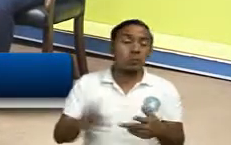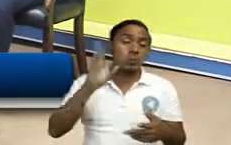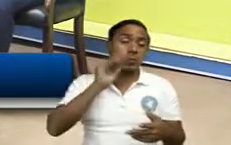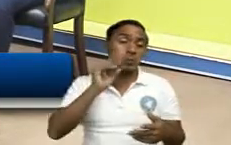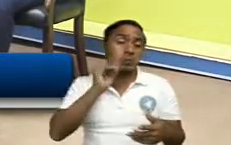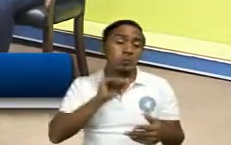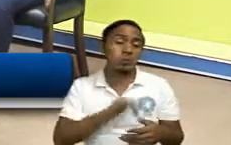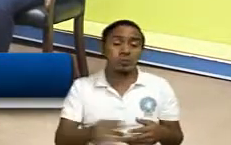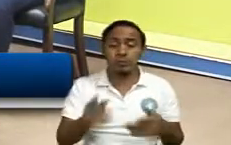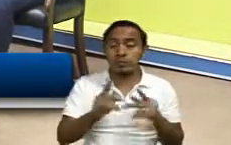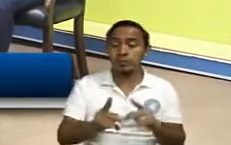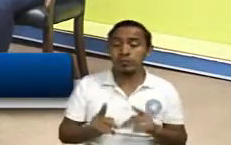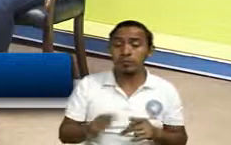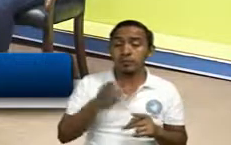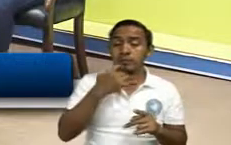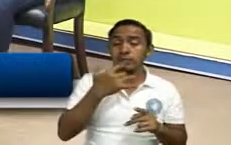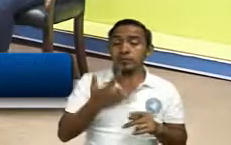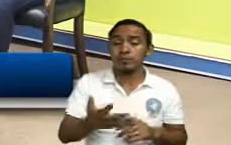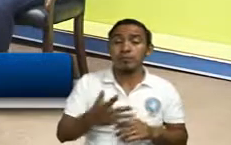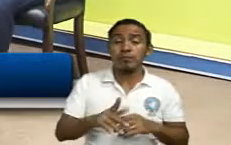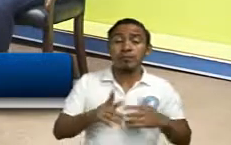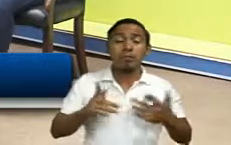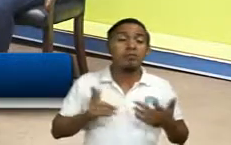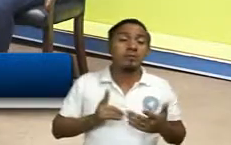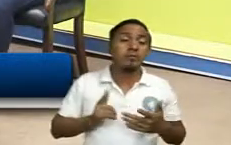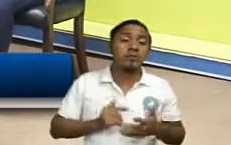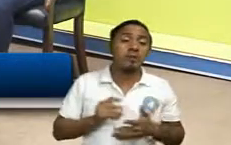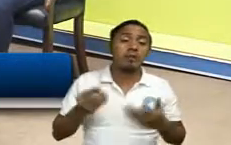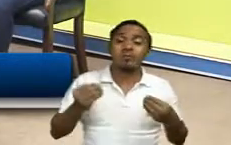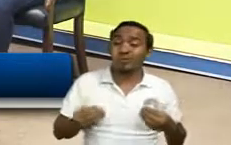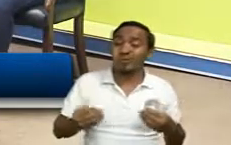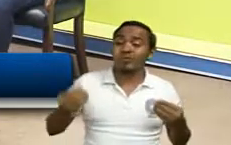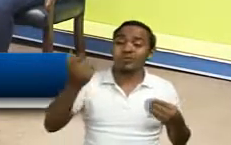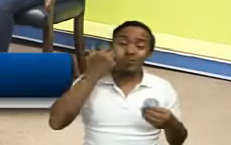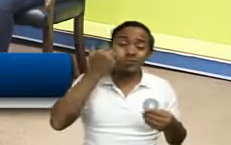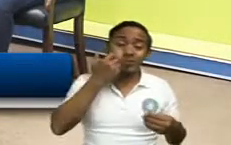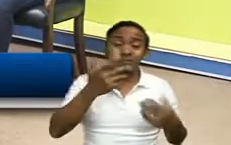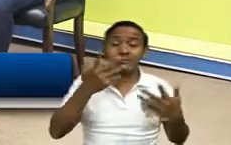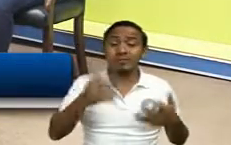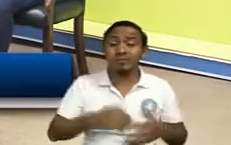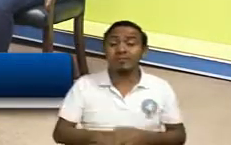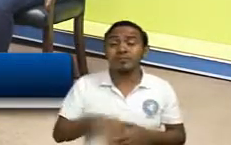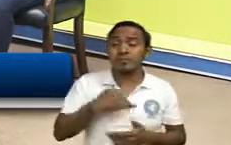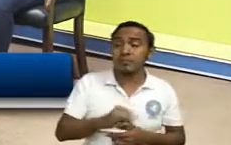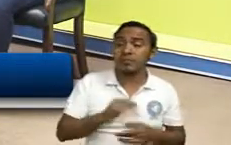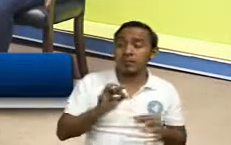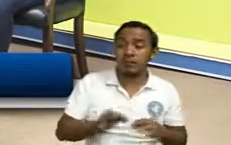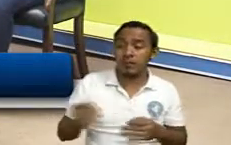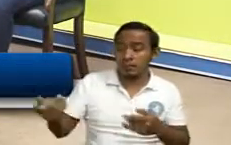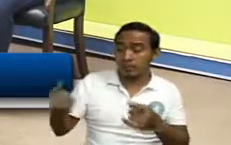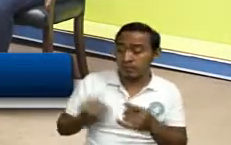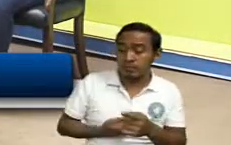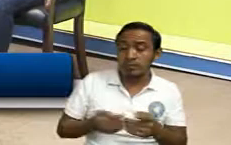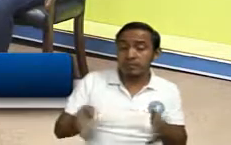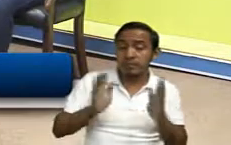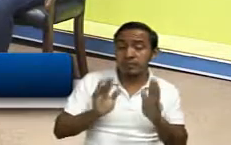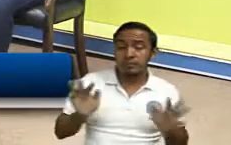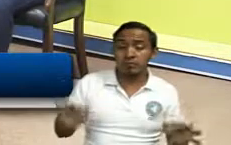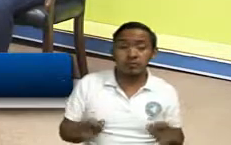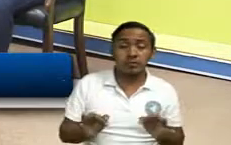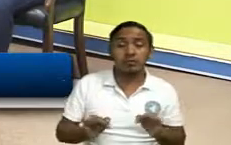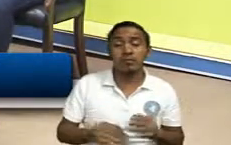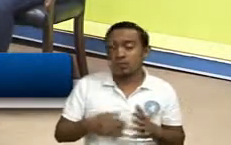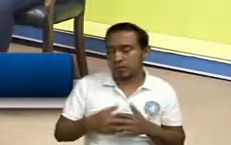especialistas, porque tenemos pacientes de pacientes, ¿verdad? Sí. Hay pacientes que sí, llegamos, le dimos la atención y puede ir